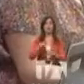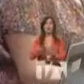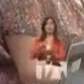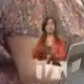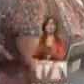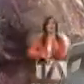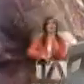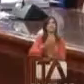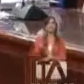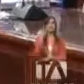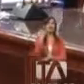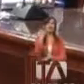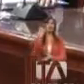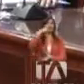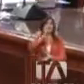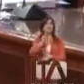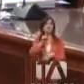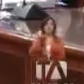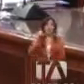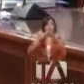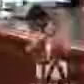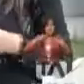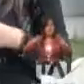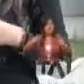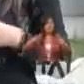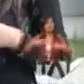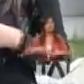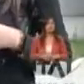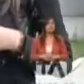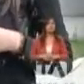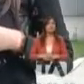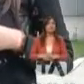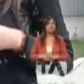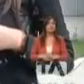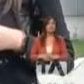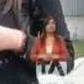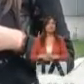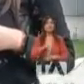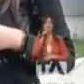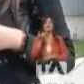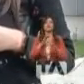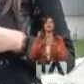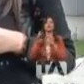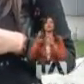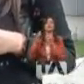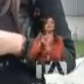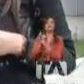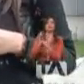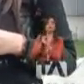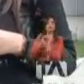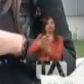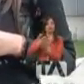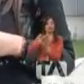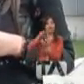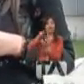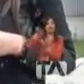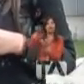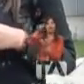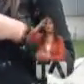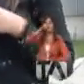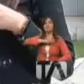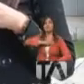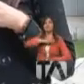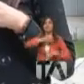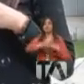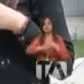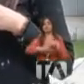las más de 13 millones de papeletas y todo el material electoral, este es un tema que todavía conversan con el Instituto Geográfico Militar. Mientras tanto, así avanza